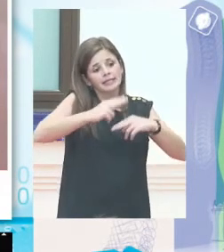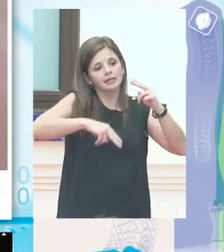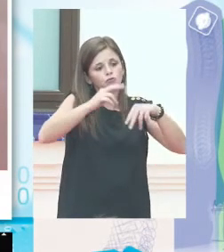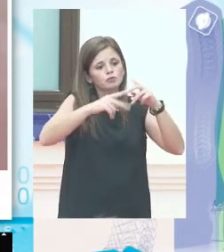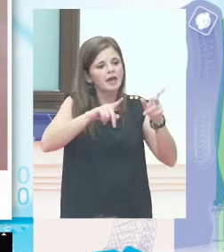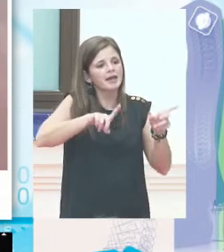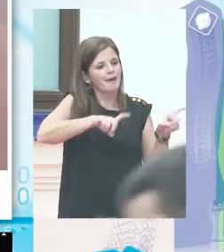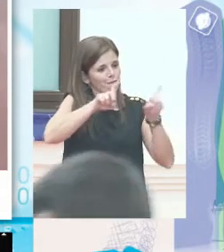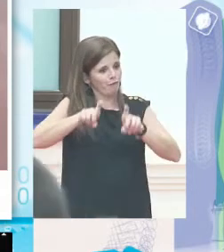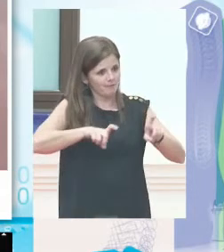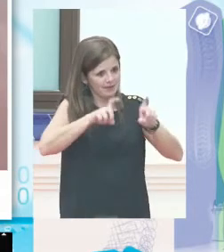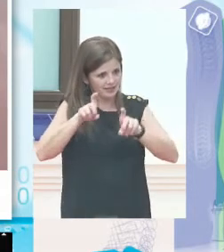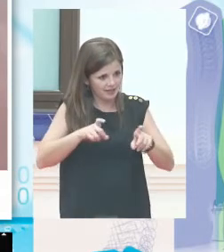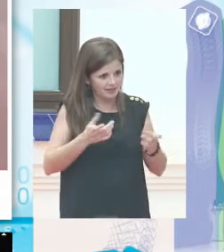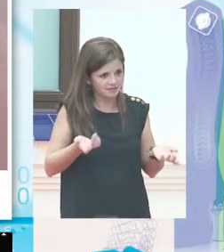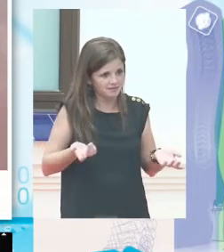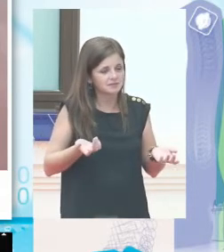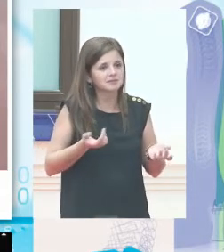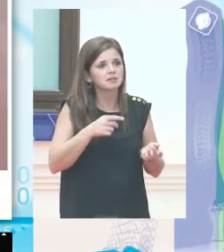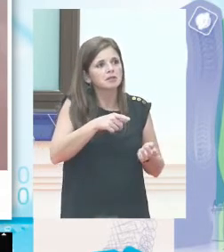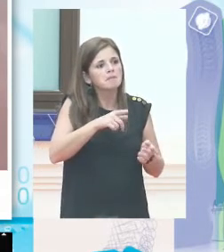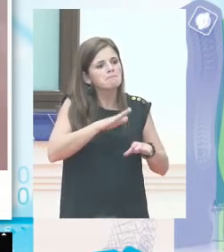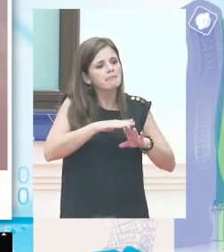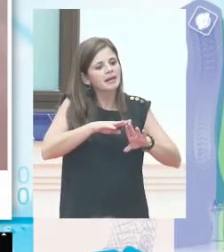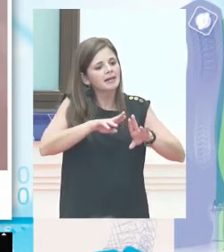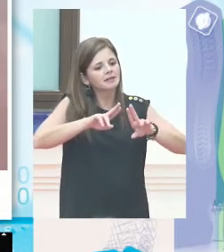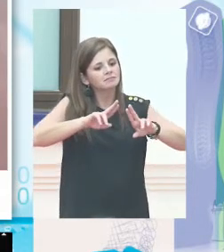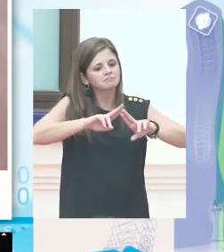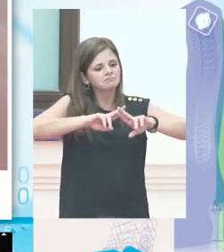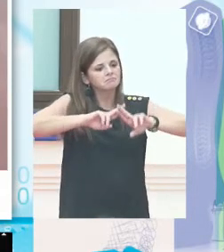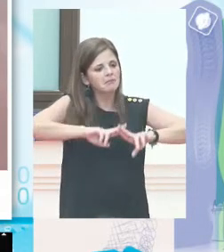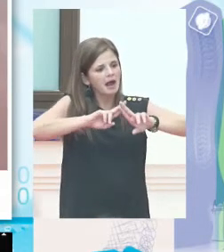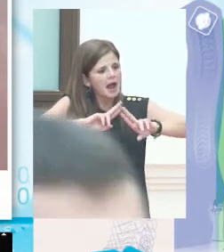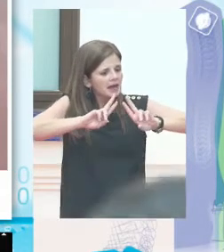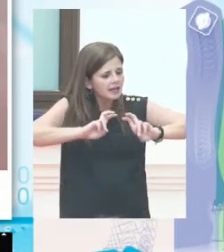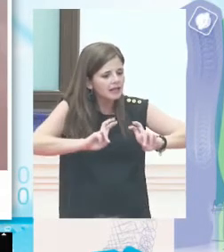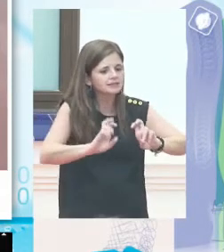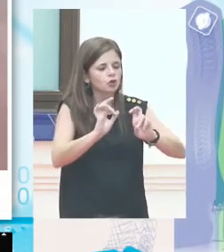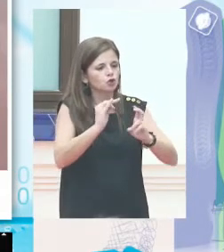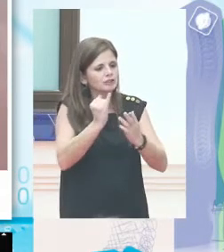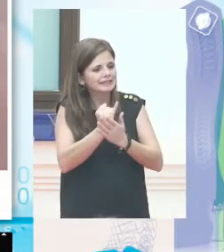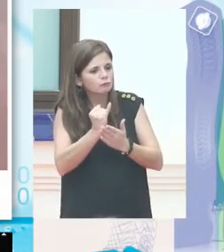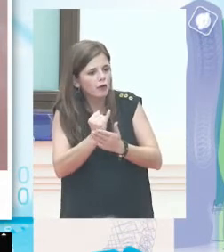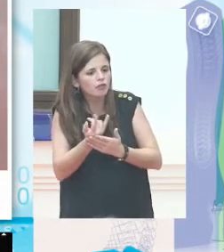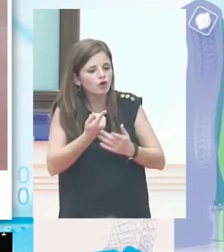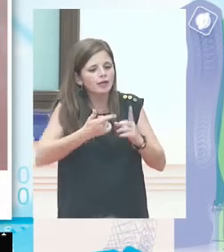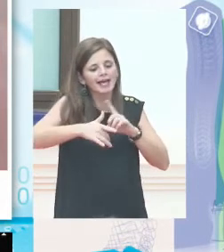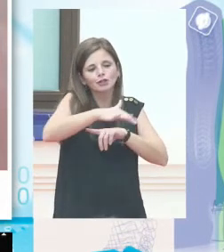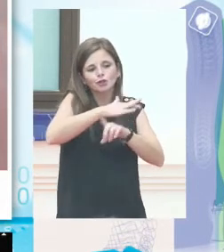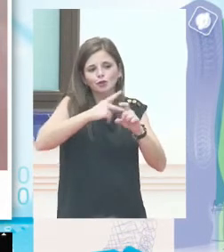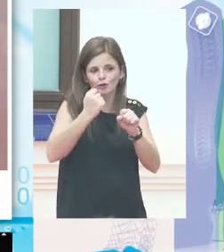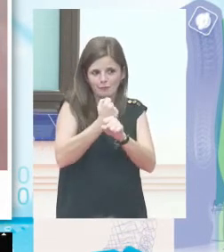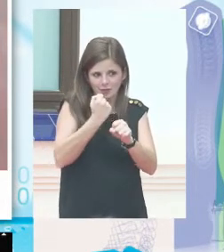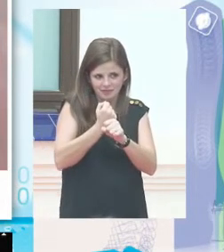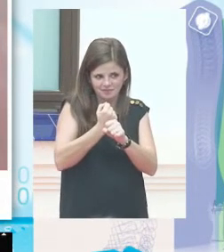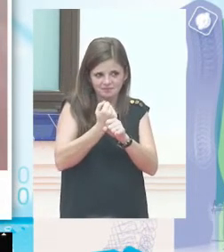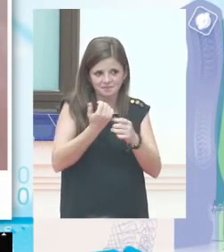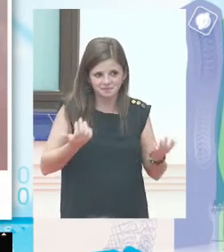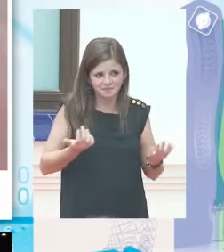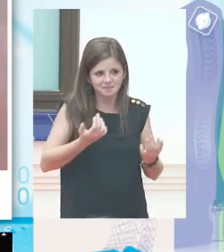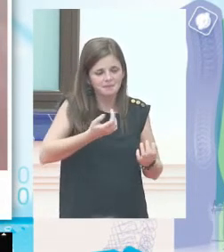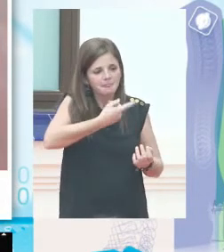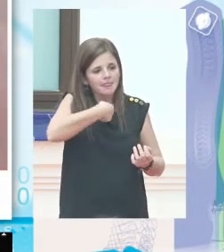arquitectura multiagente para el análisis, la simulación de entornos laborales. Y lo que hacíamos